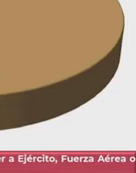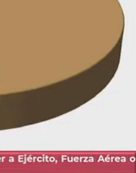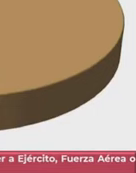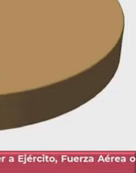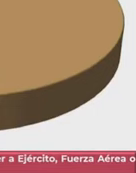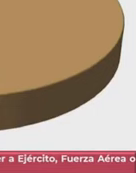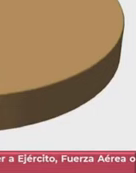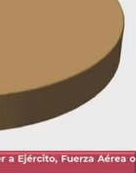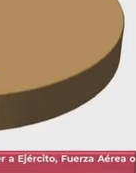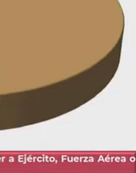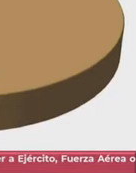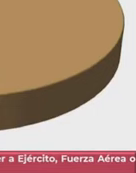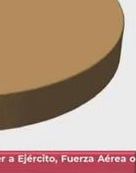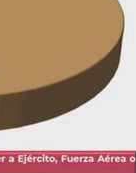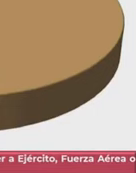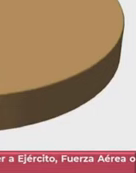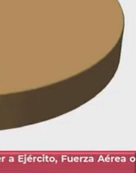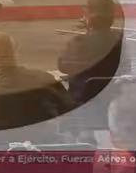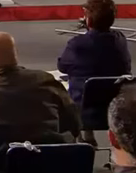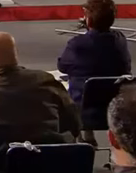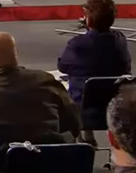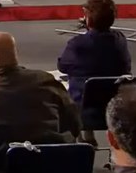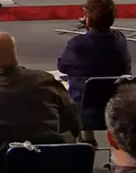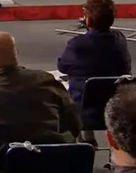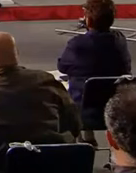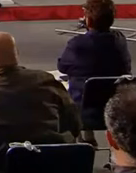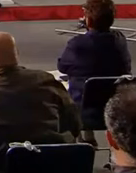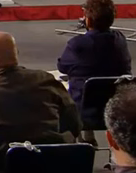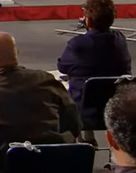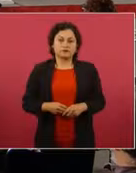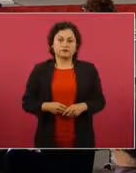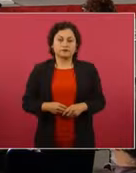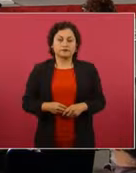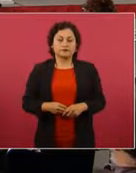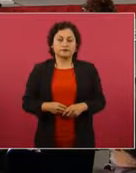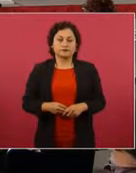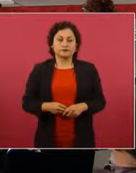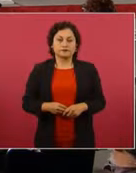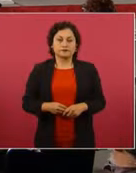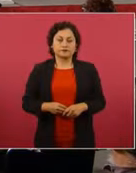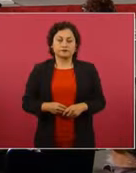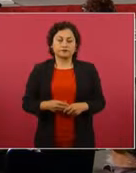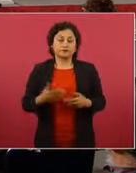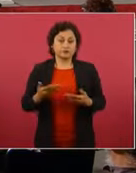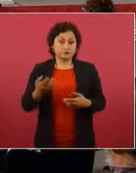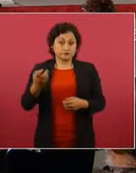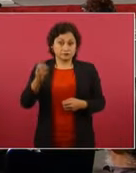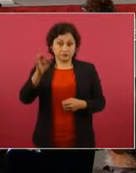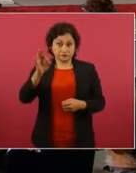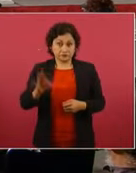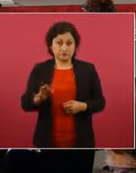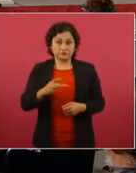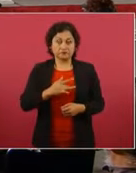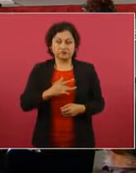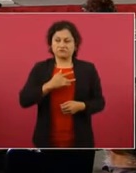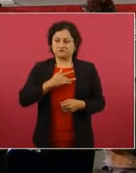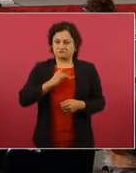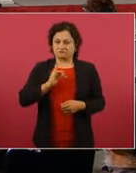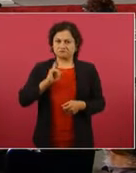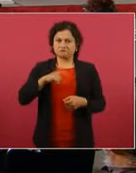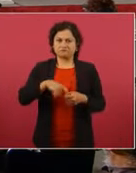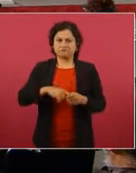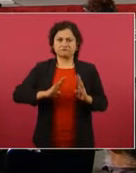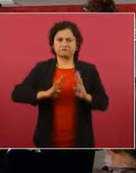se siente orgulloso o muy orgulloso de pertenecer a las Fuerzas Armadas y Guardia Nacional.